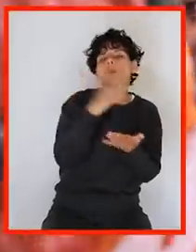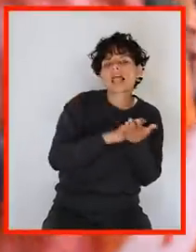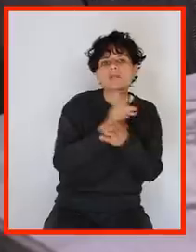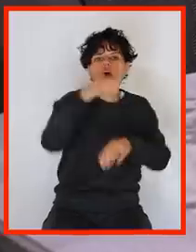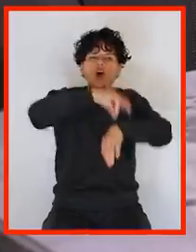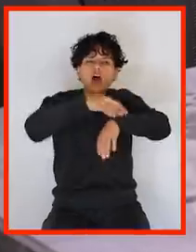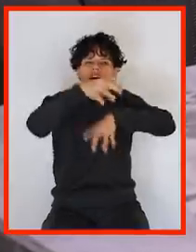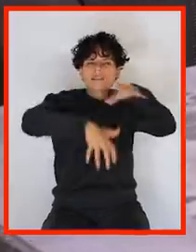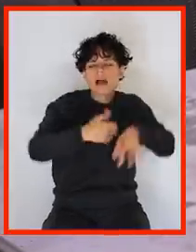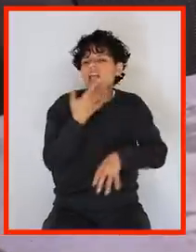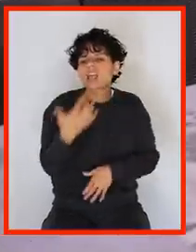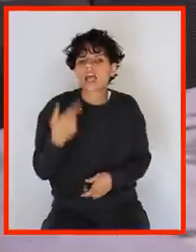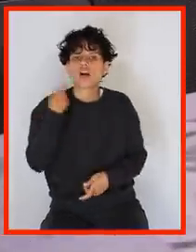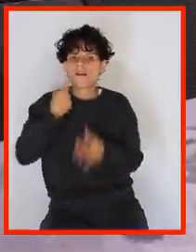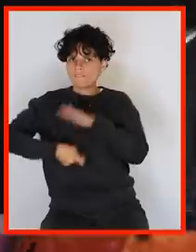familiar.